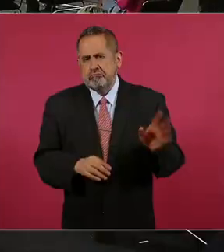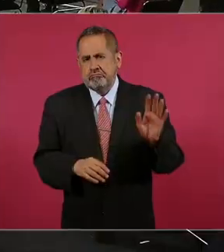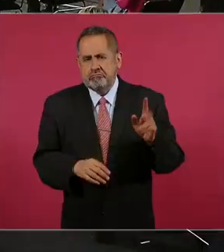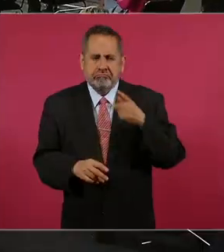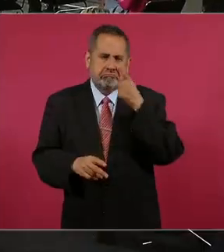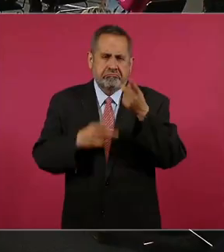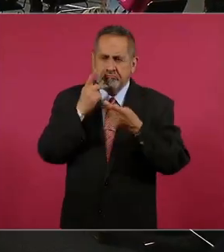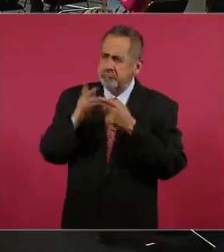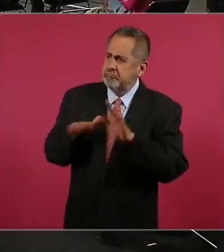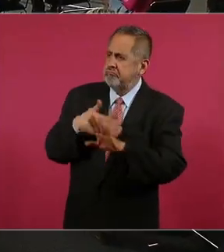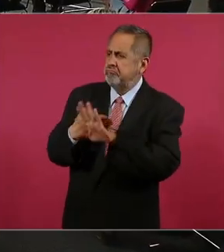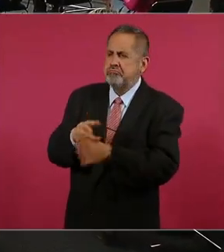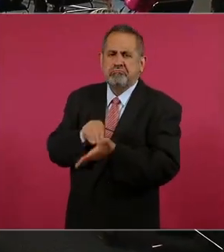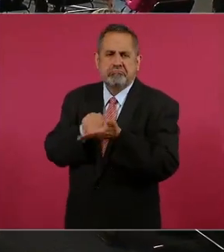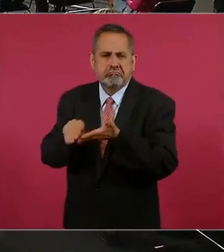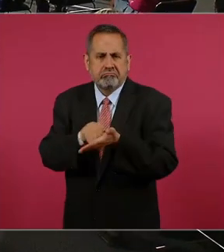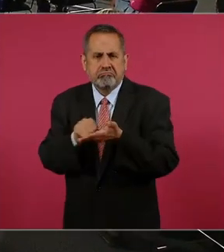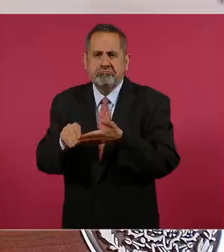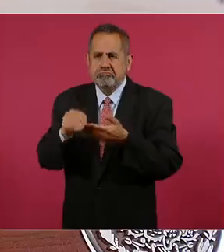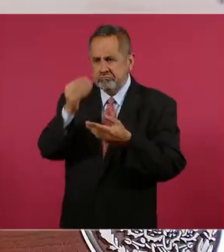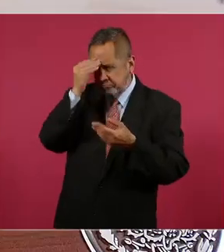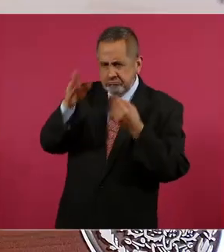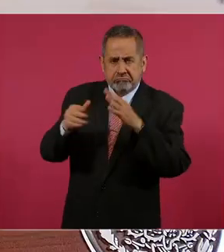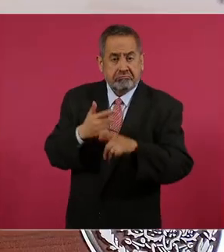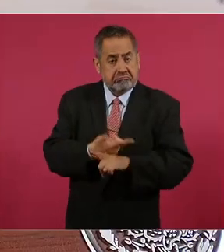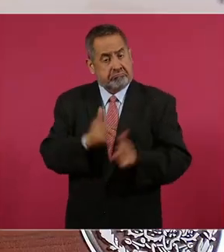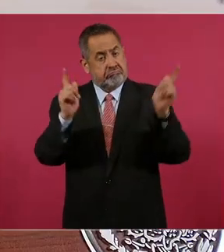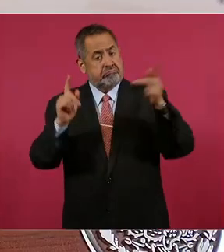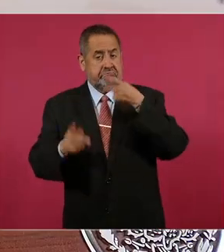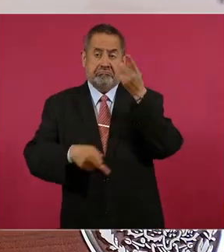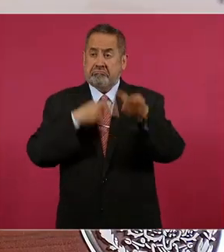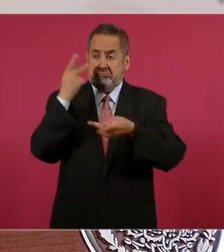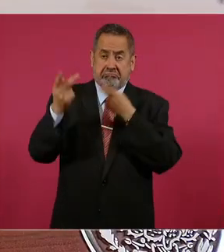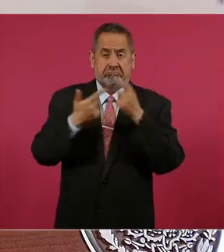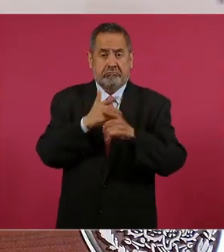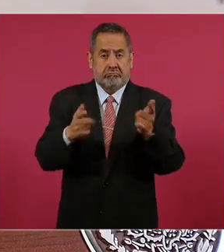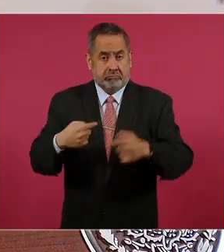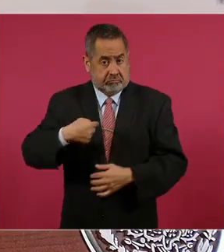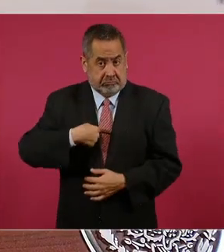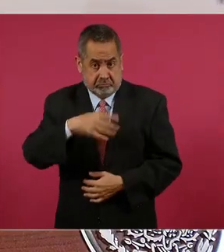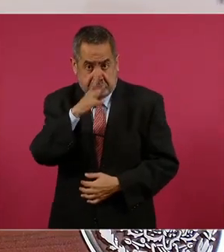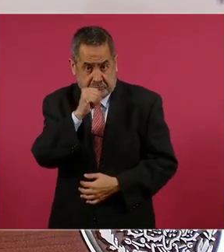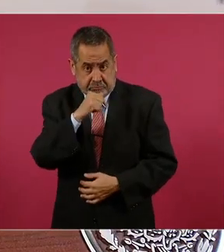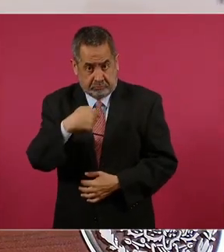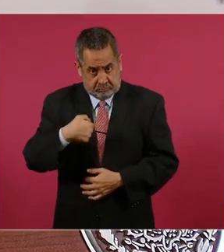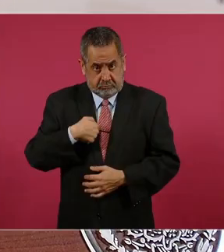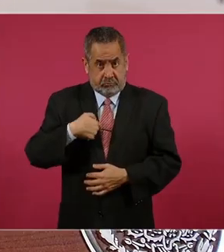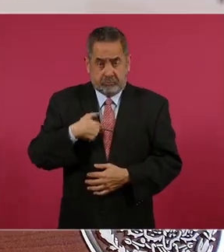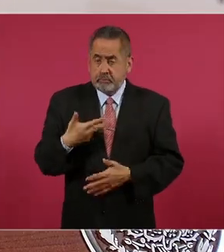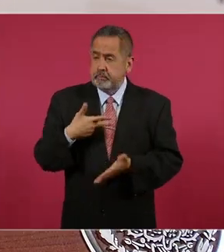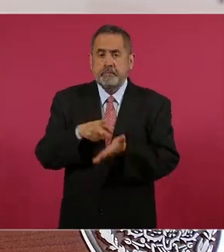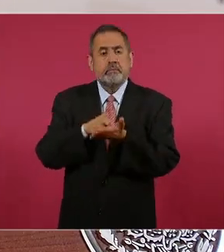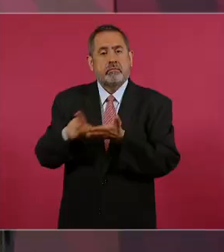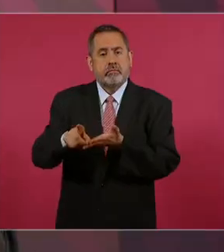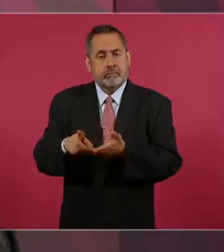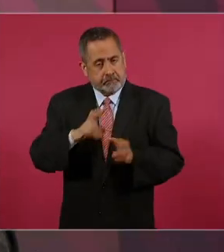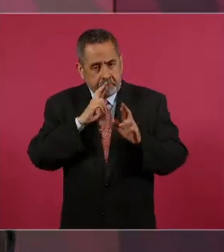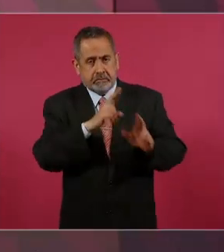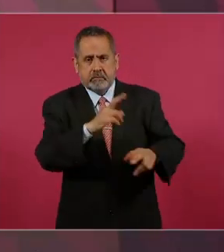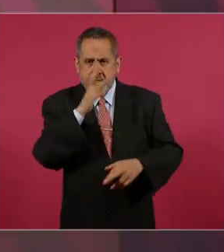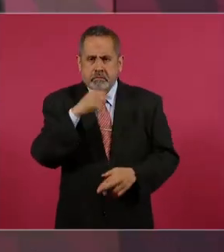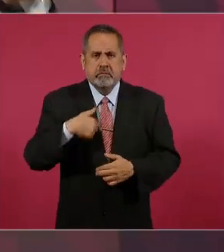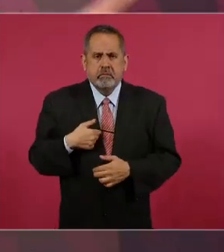calumniar libremente y yo no puedo ejercer mi derecho de réplica,